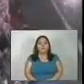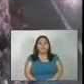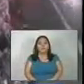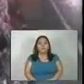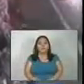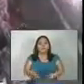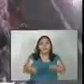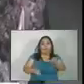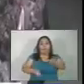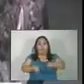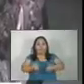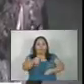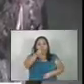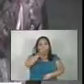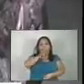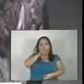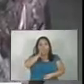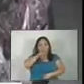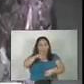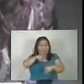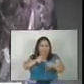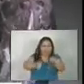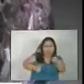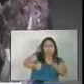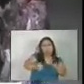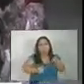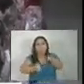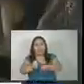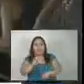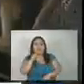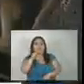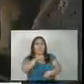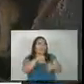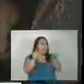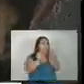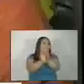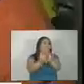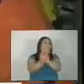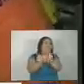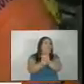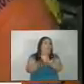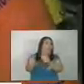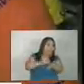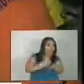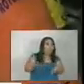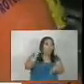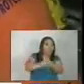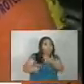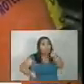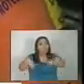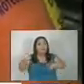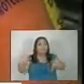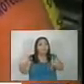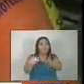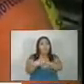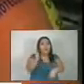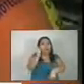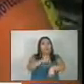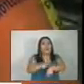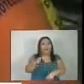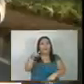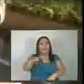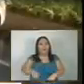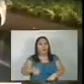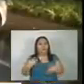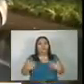Conducir en estado de ebriedad y la excesiva velocidad son las principales causas de accidentes de tránsito durante la temporada. En